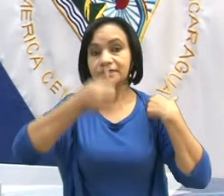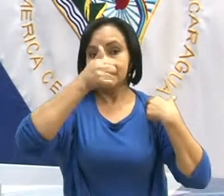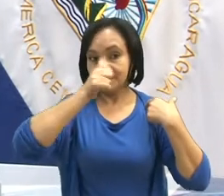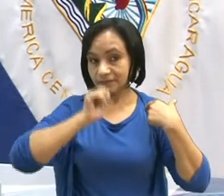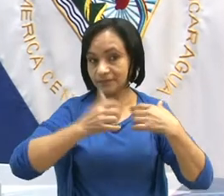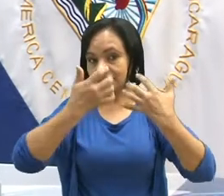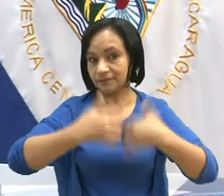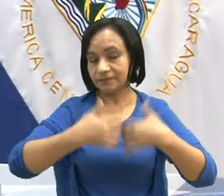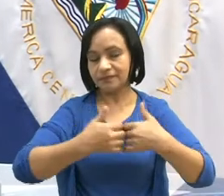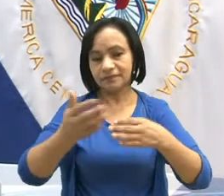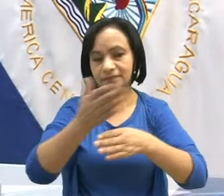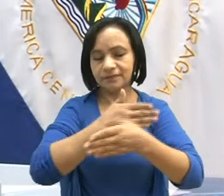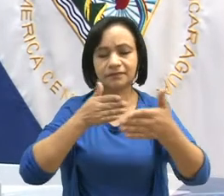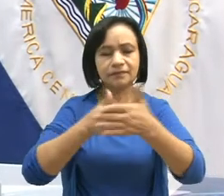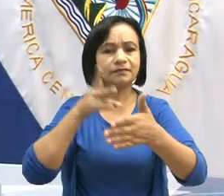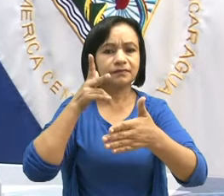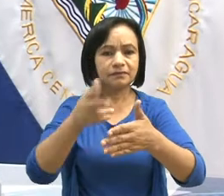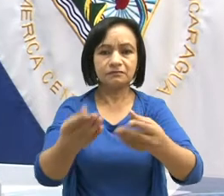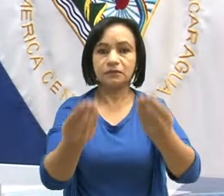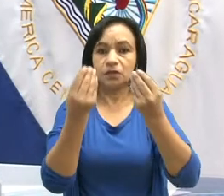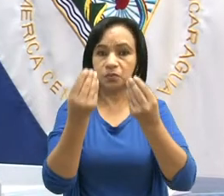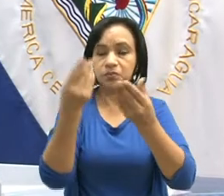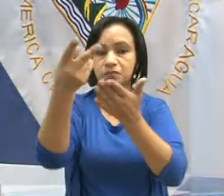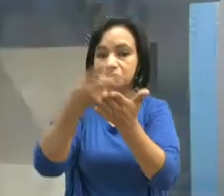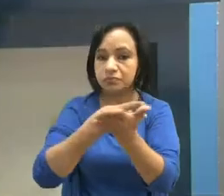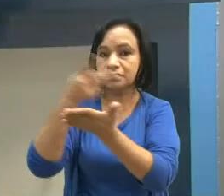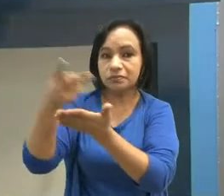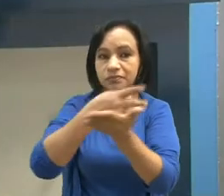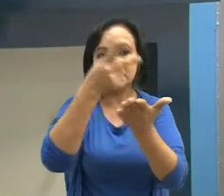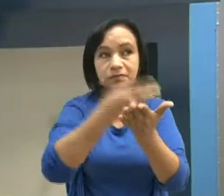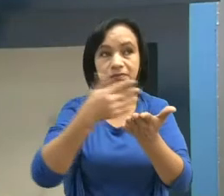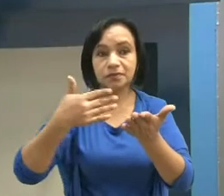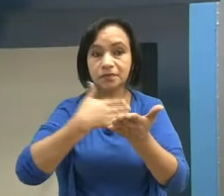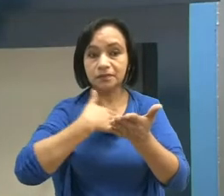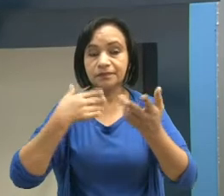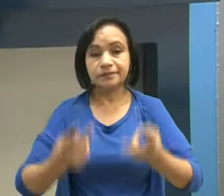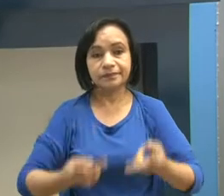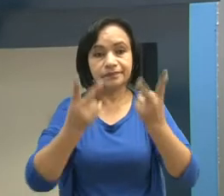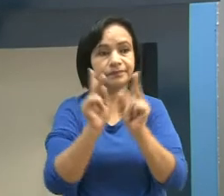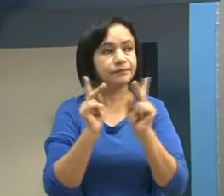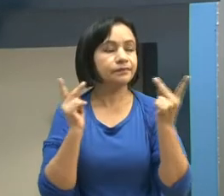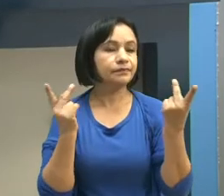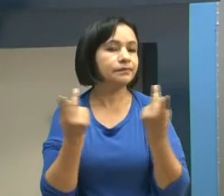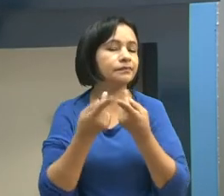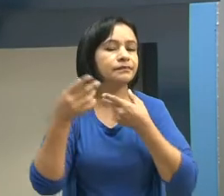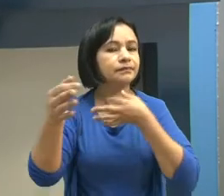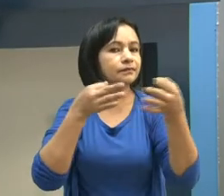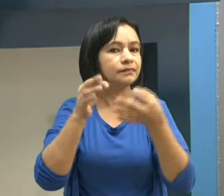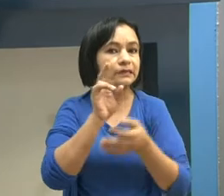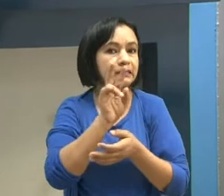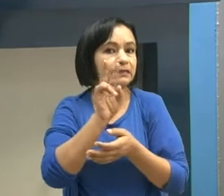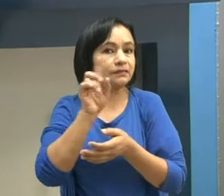antes de irnos a la pausa, bastantes proyectos para continuar avanzando en elevar y mejorar la calidad de vida de nuestro pueblo. Cuéntenos de estos nuevos